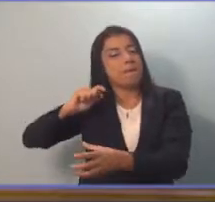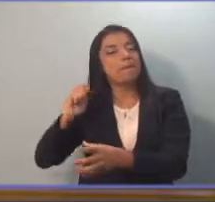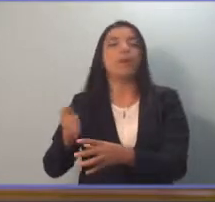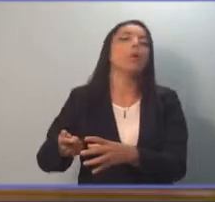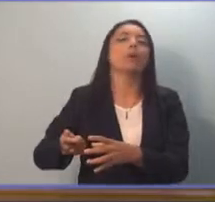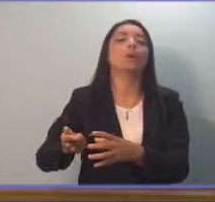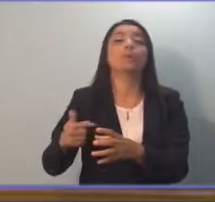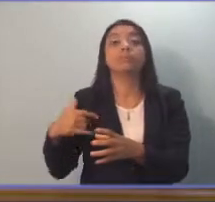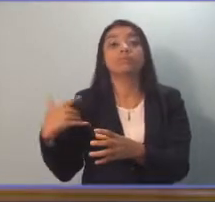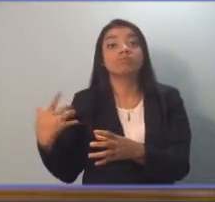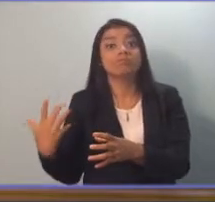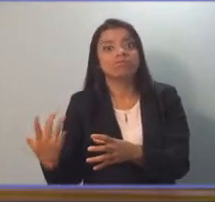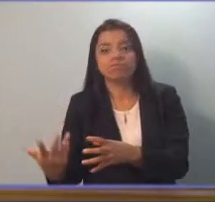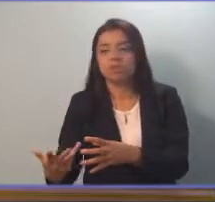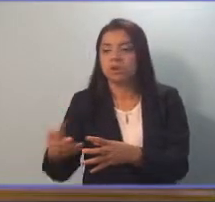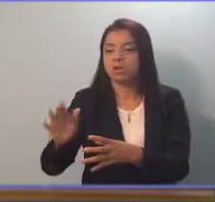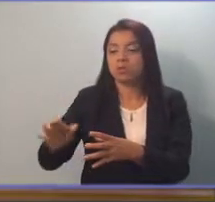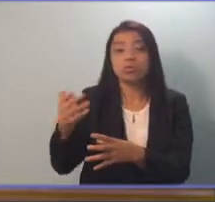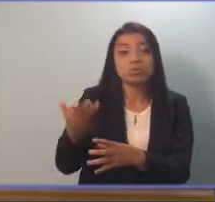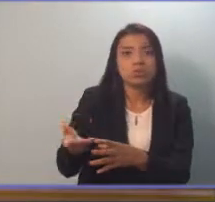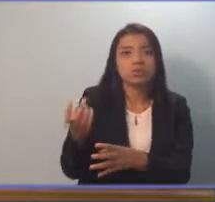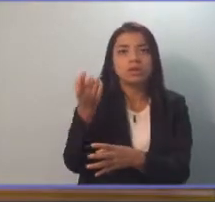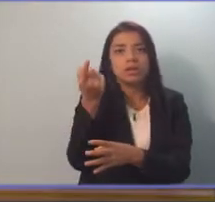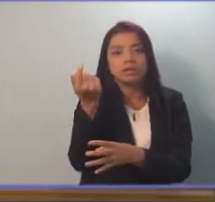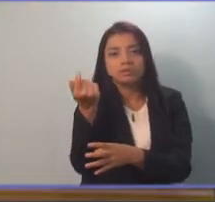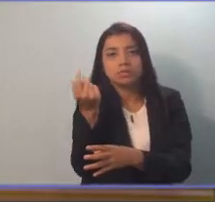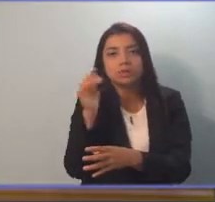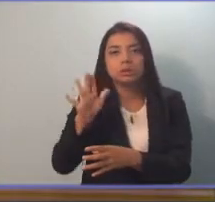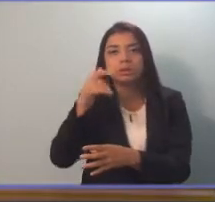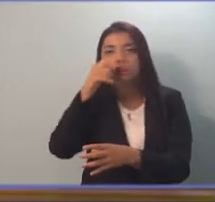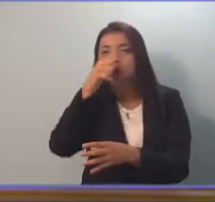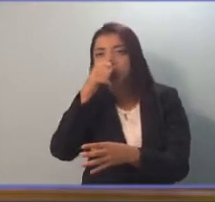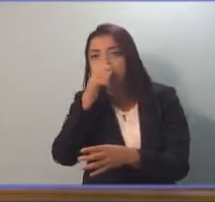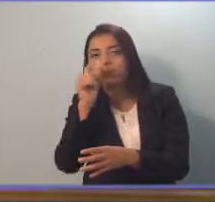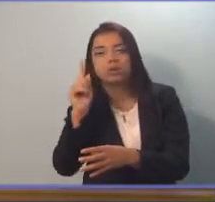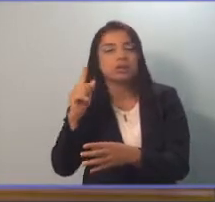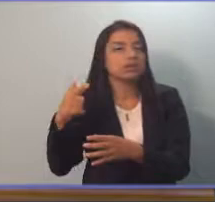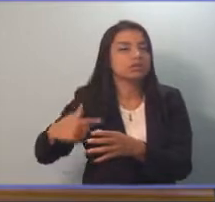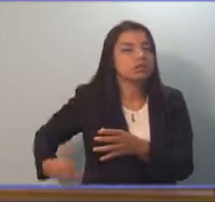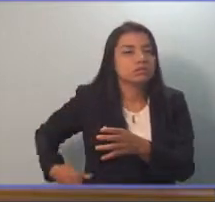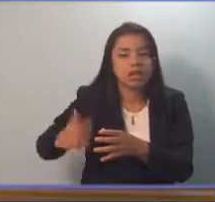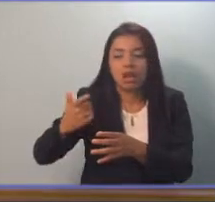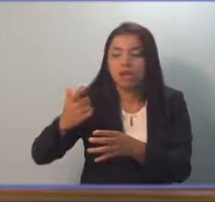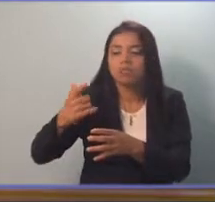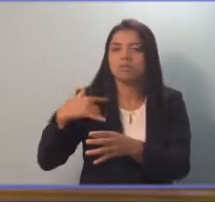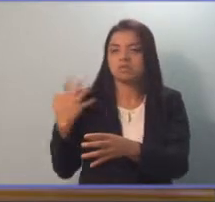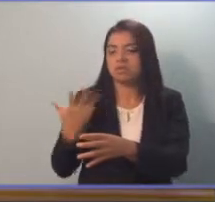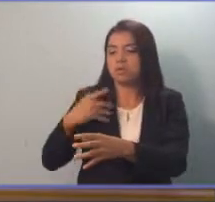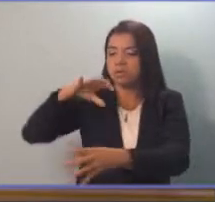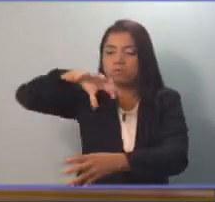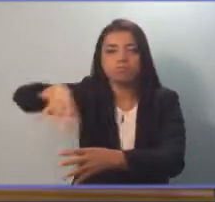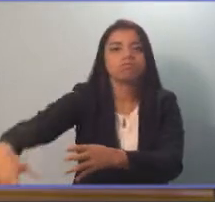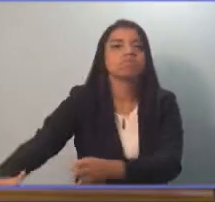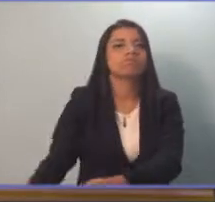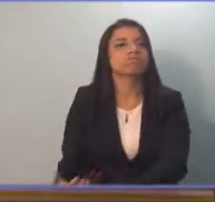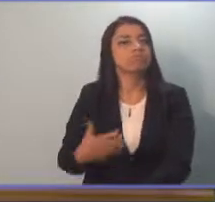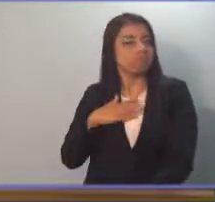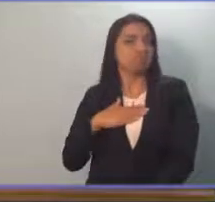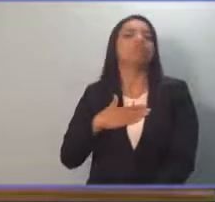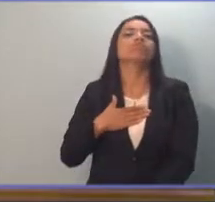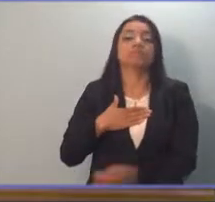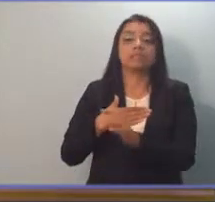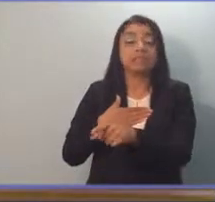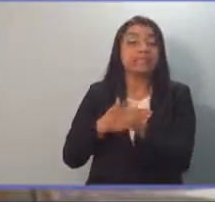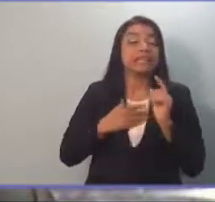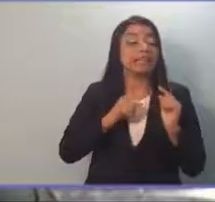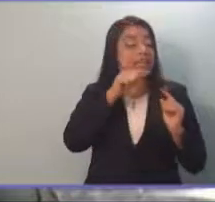hayamos arrebatado recursos que habían adquirido ilícitamente. De forma que, al 31 de